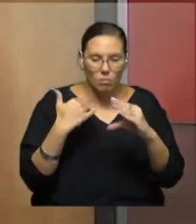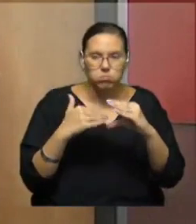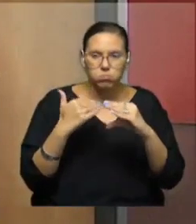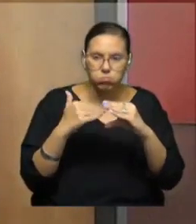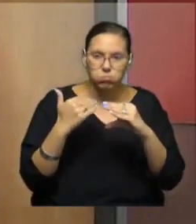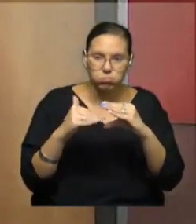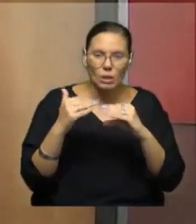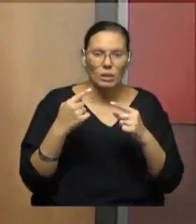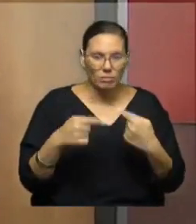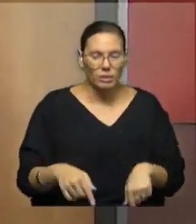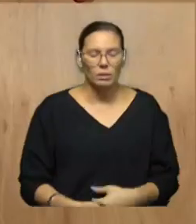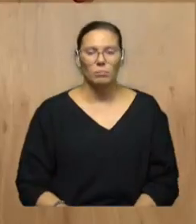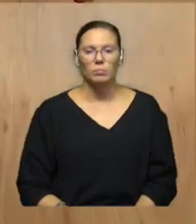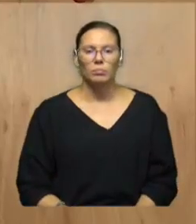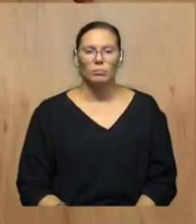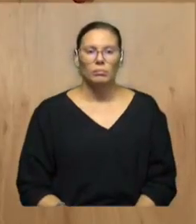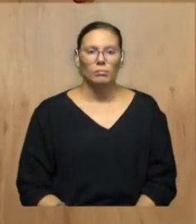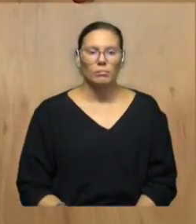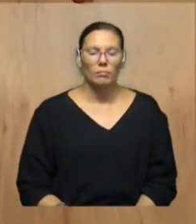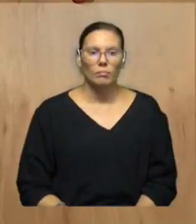van superponiendo.